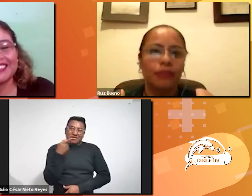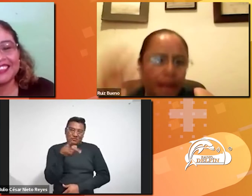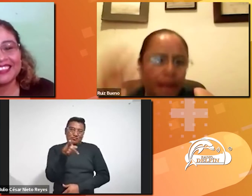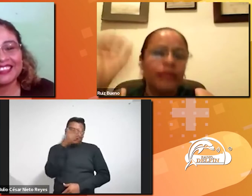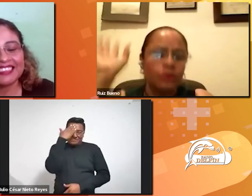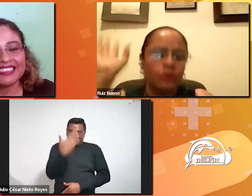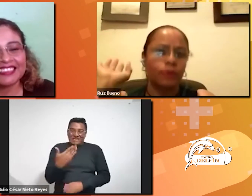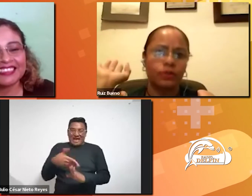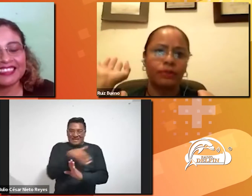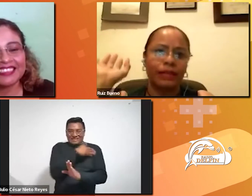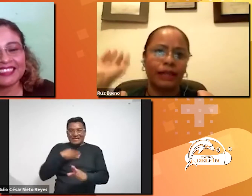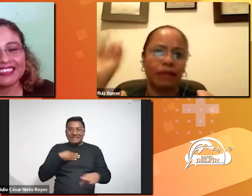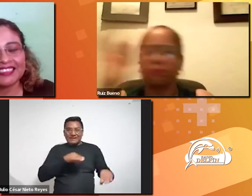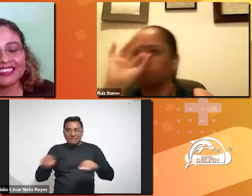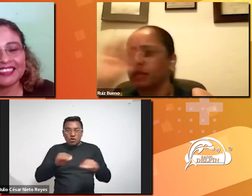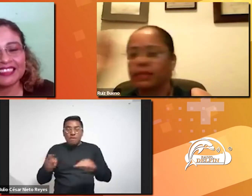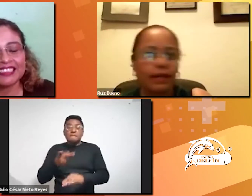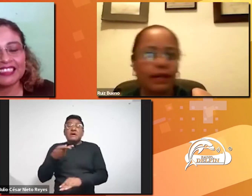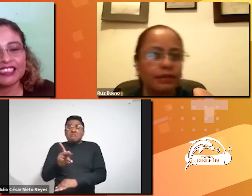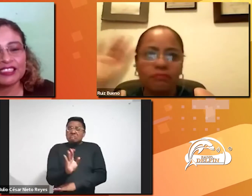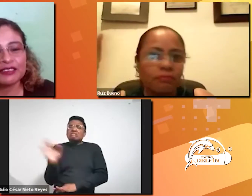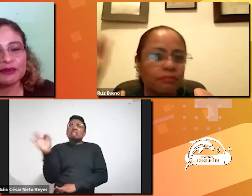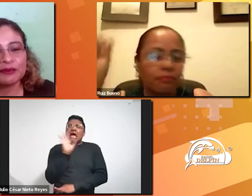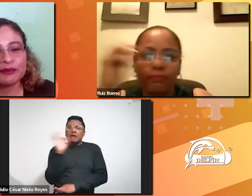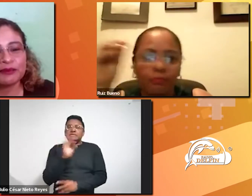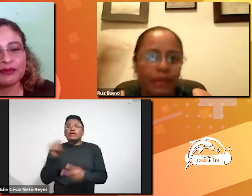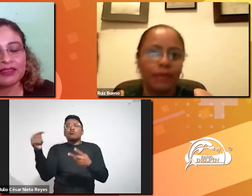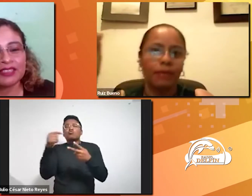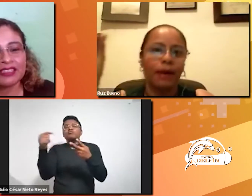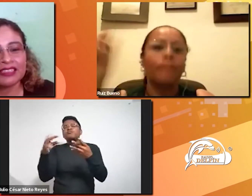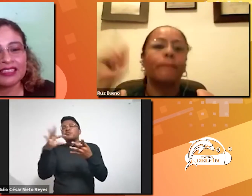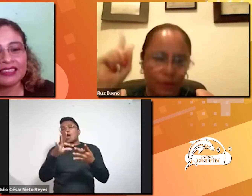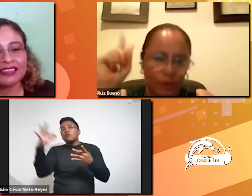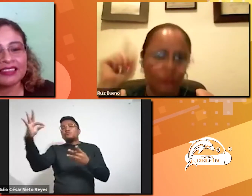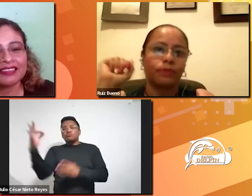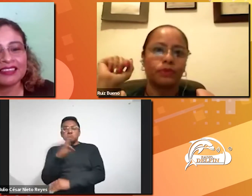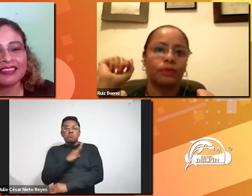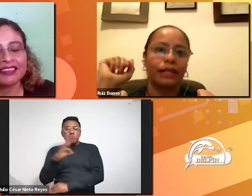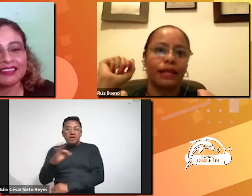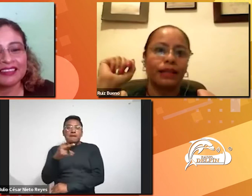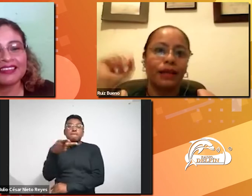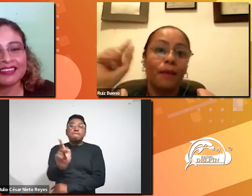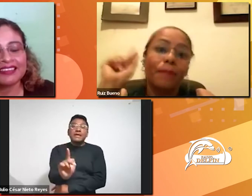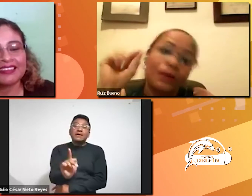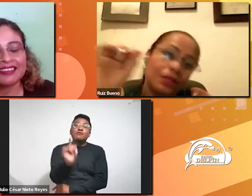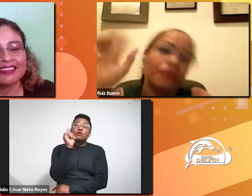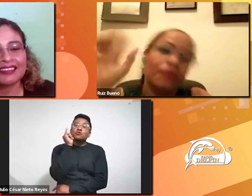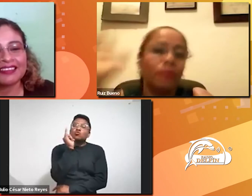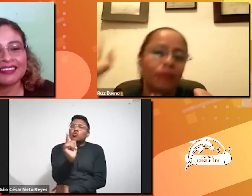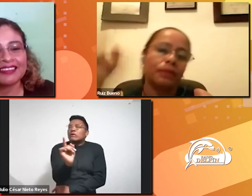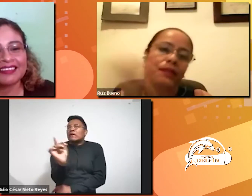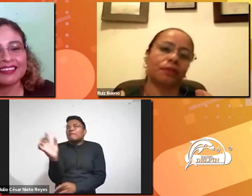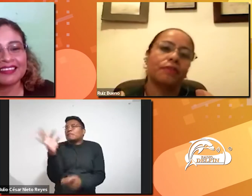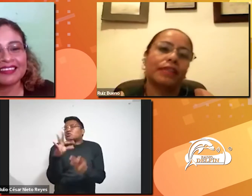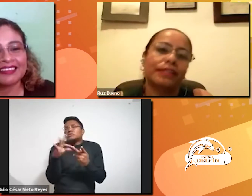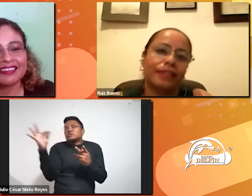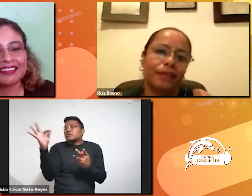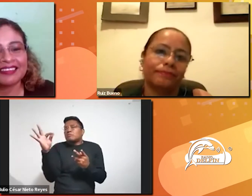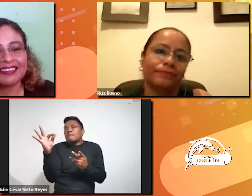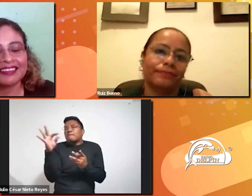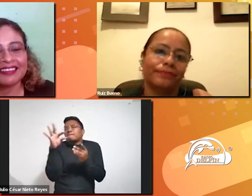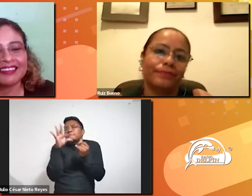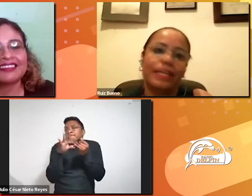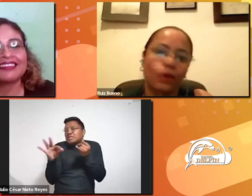Entonces, ay, es una posibilidad, quizás mínima, pero es una posibilidad. Pero eso sirve para alimentar mi